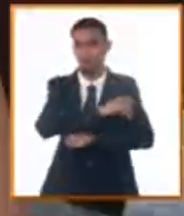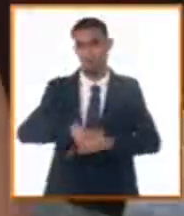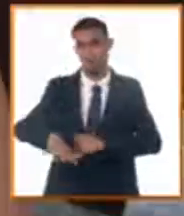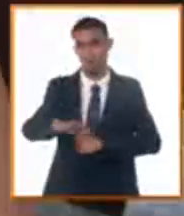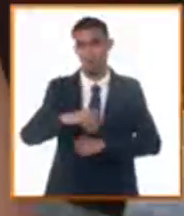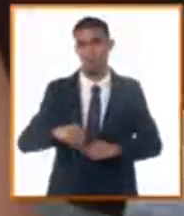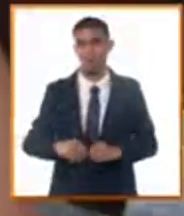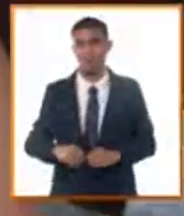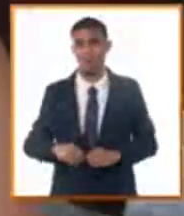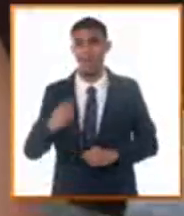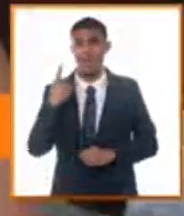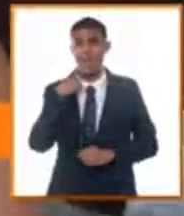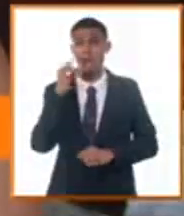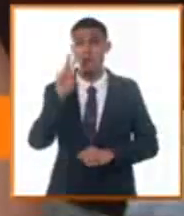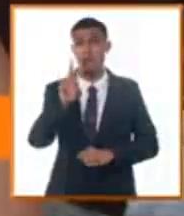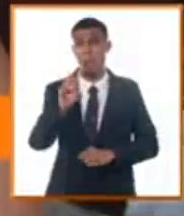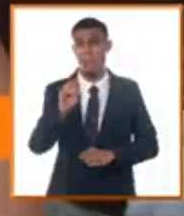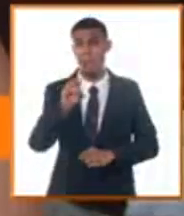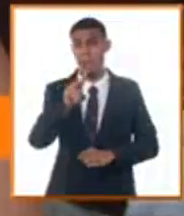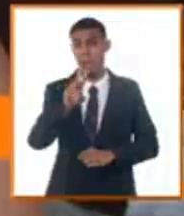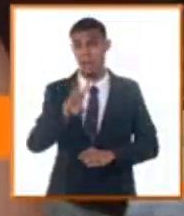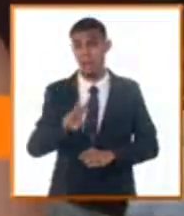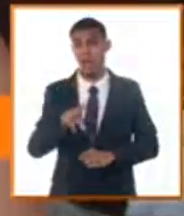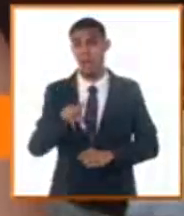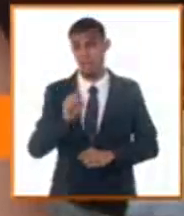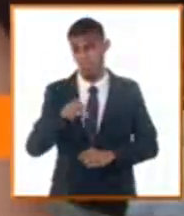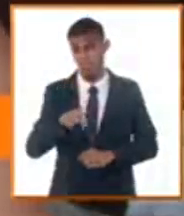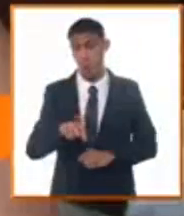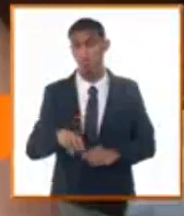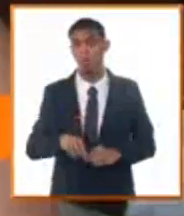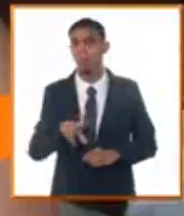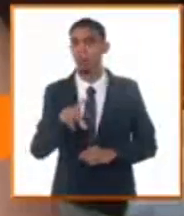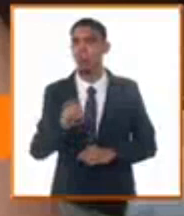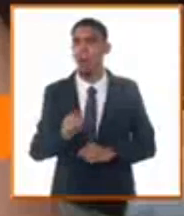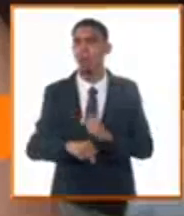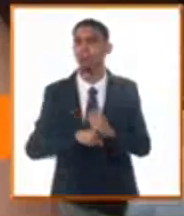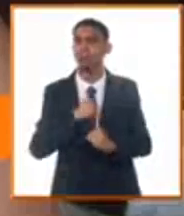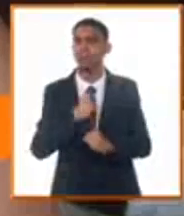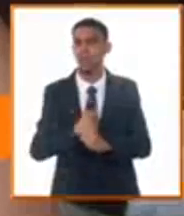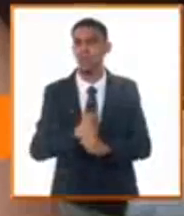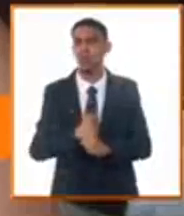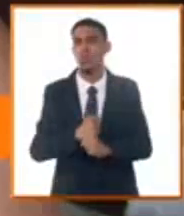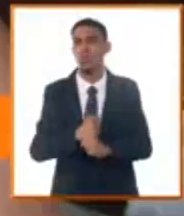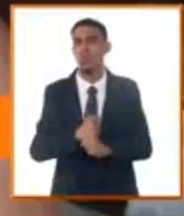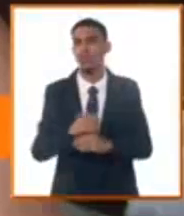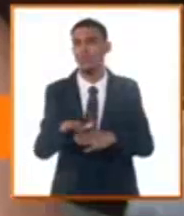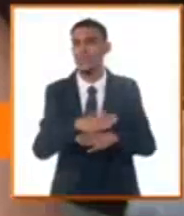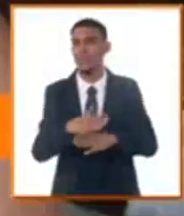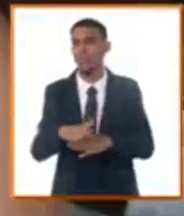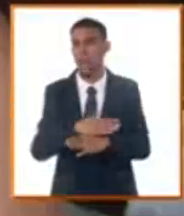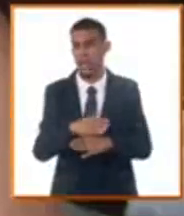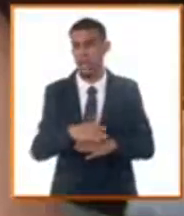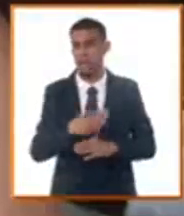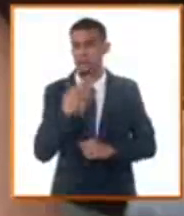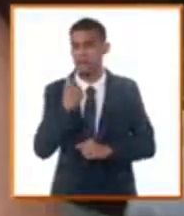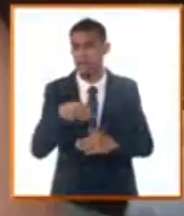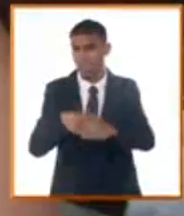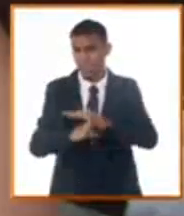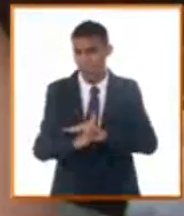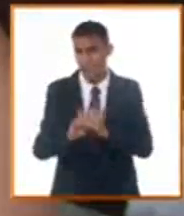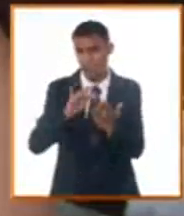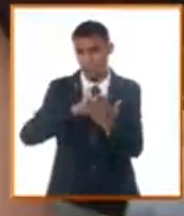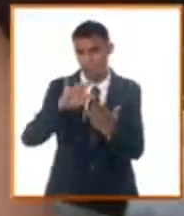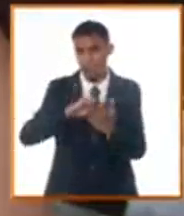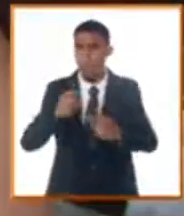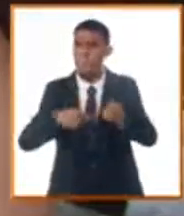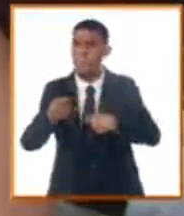año 2023 las nuevas acciones que tenemos es el desarrollo de la implementación de los POS IP, los POS inteligentes que le dan el acceso del servicio por las